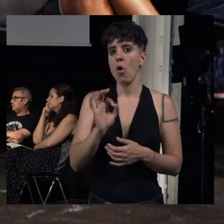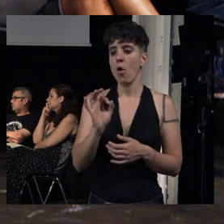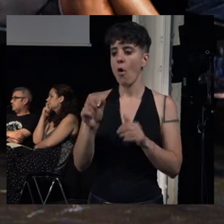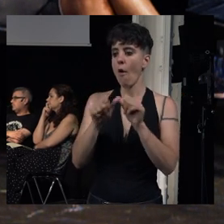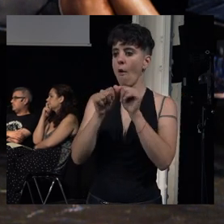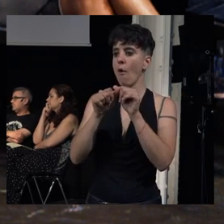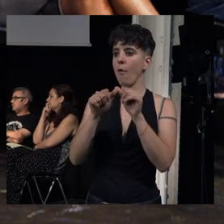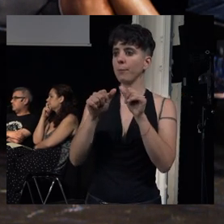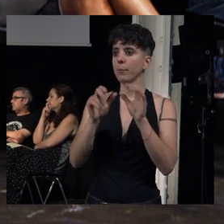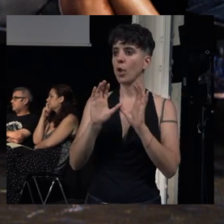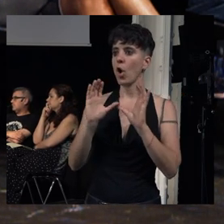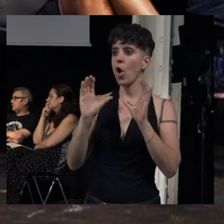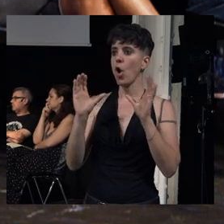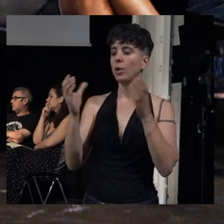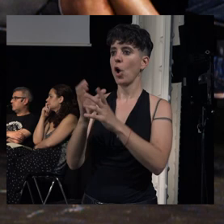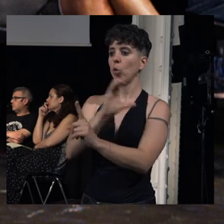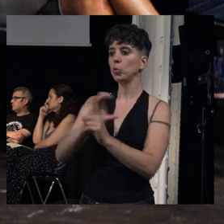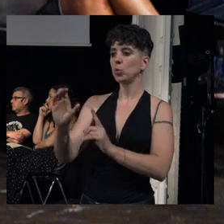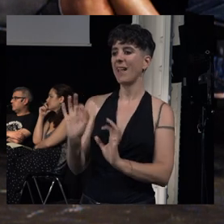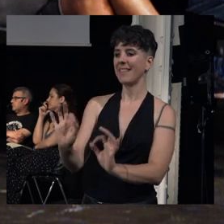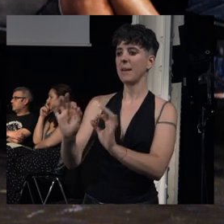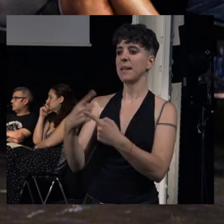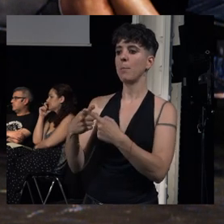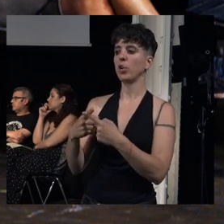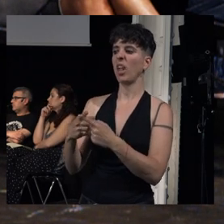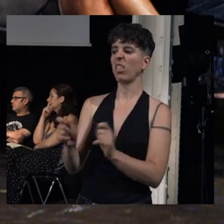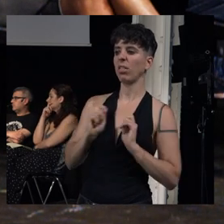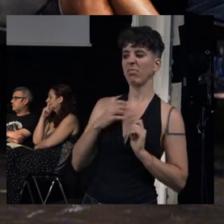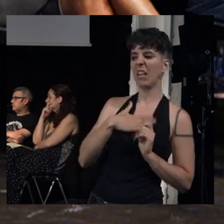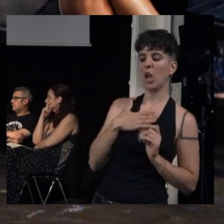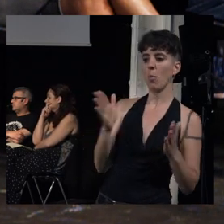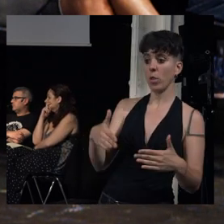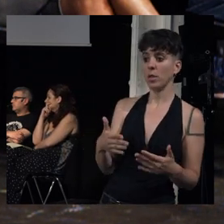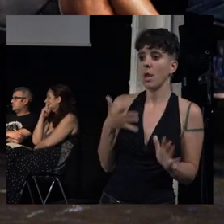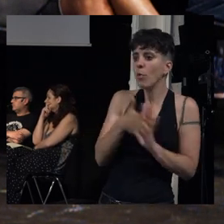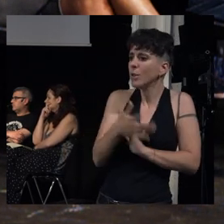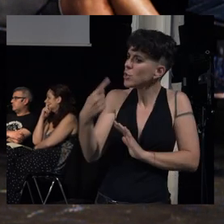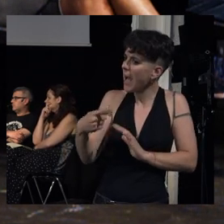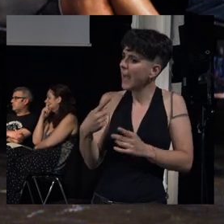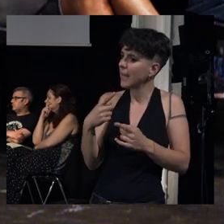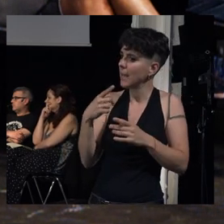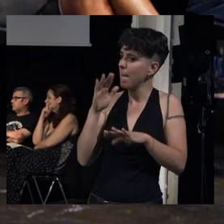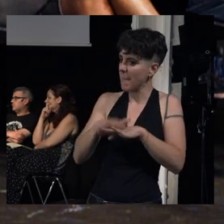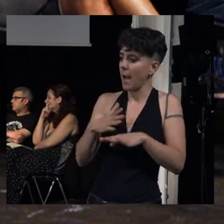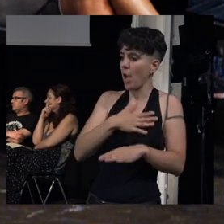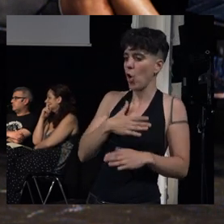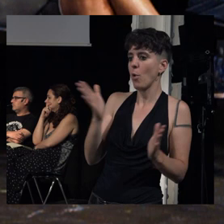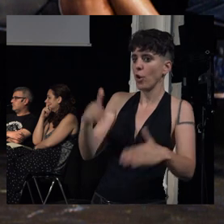formación cultural porque nos incomoda. ¿Vale? Y tenemos nuestras razones para que nos incomode, pero ser un poquito